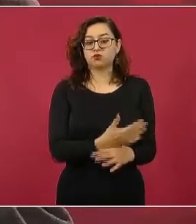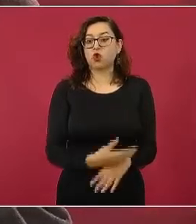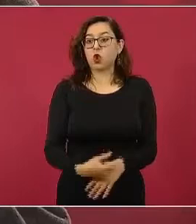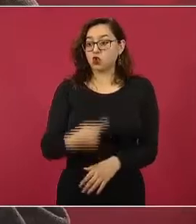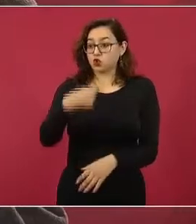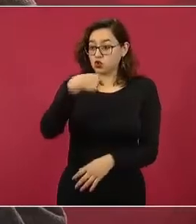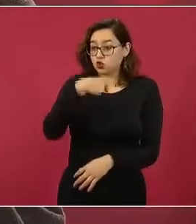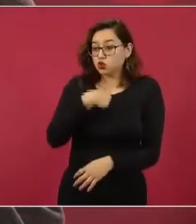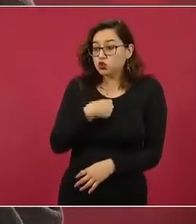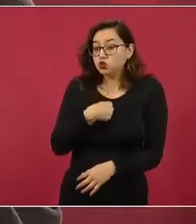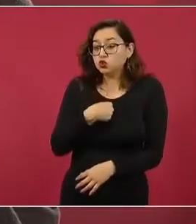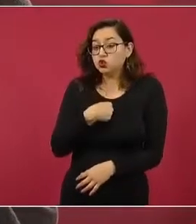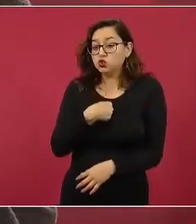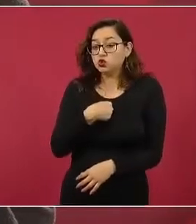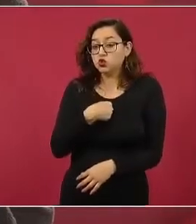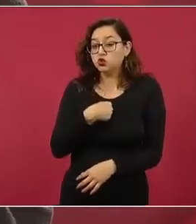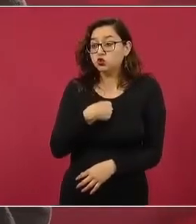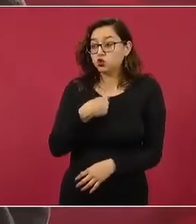o está